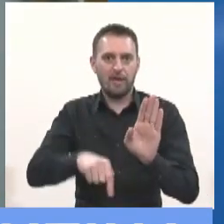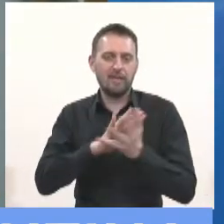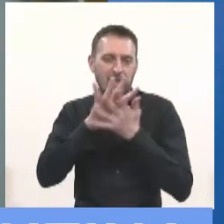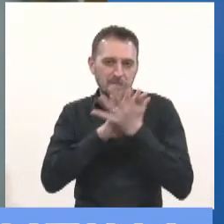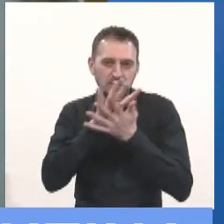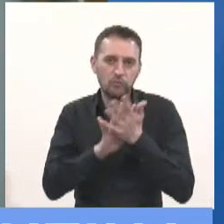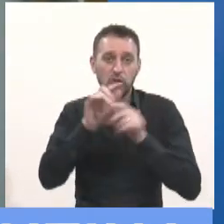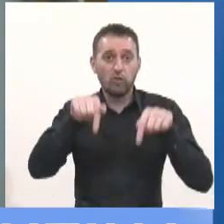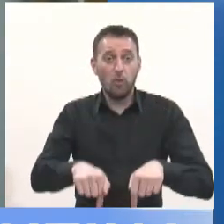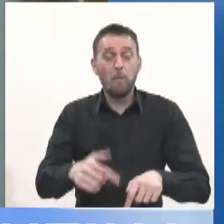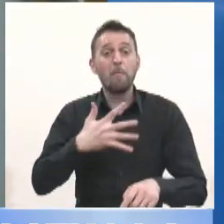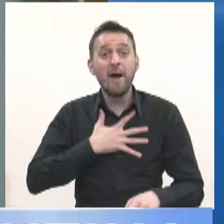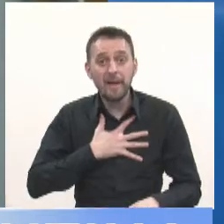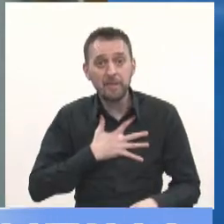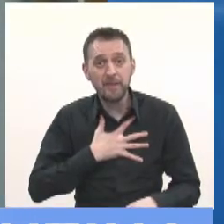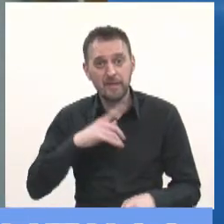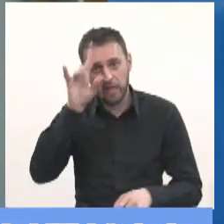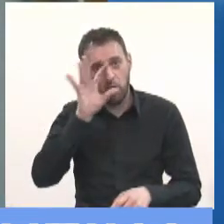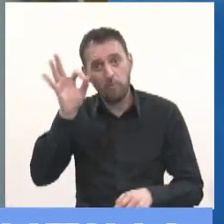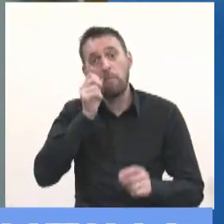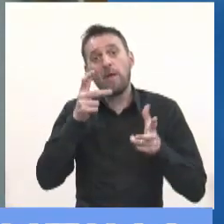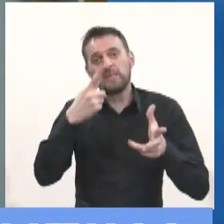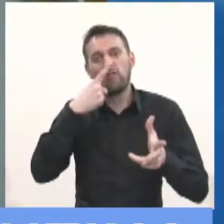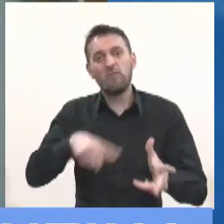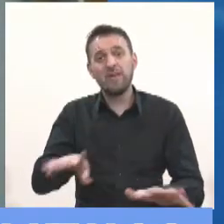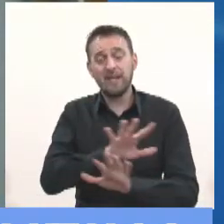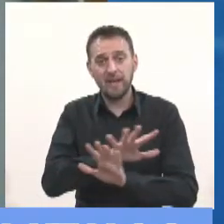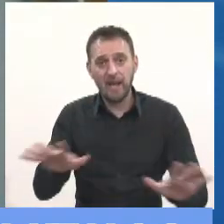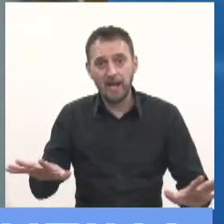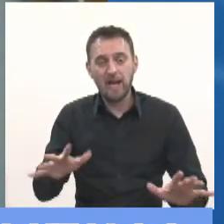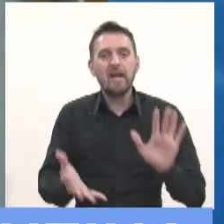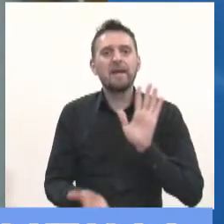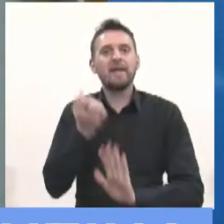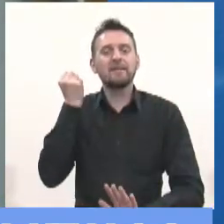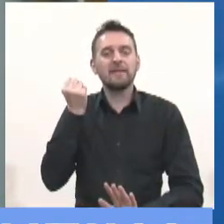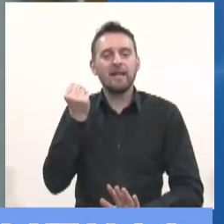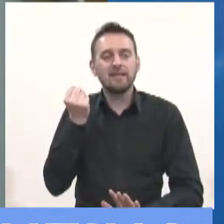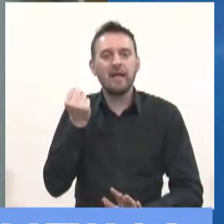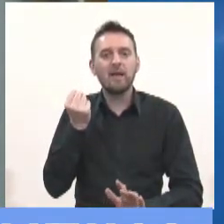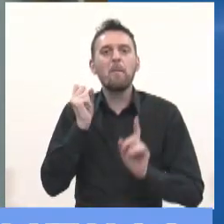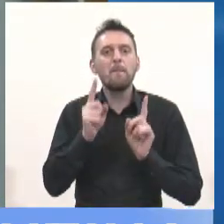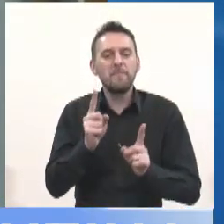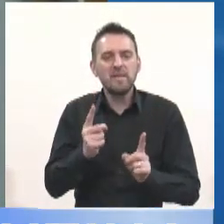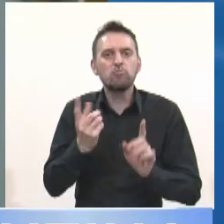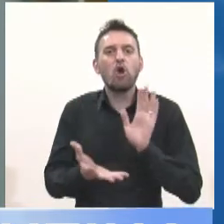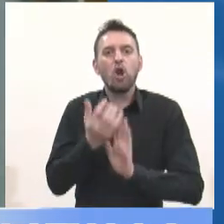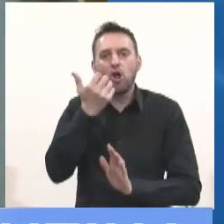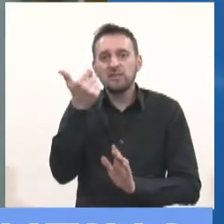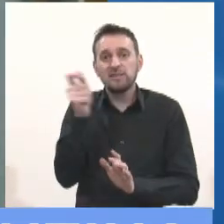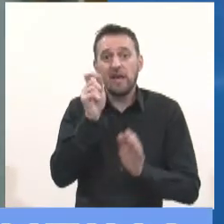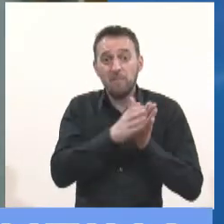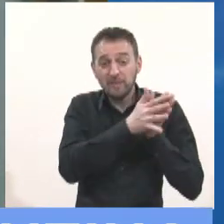hoy. A mí me queda para el final rescatar lo que se ha logrado en estos